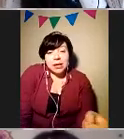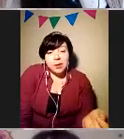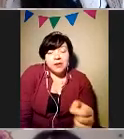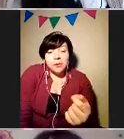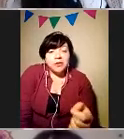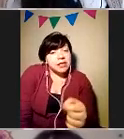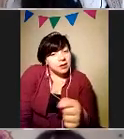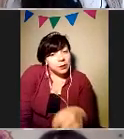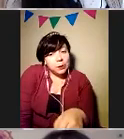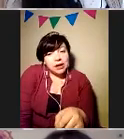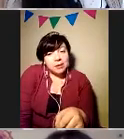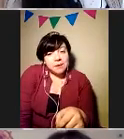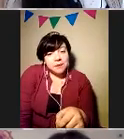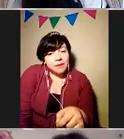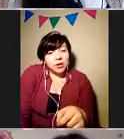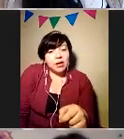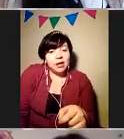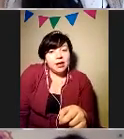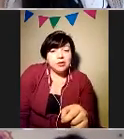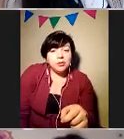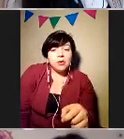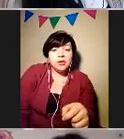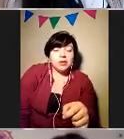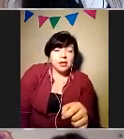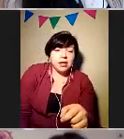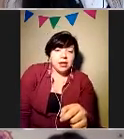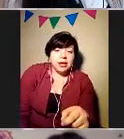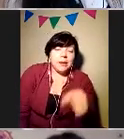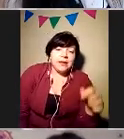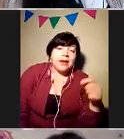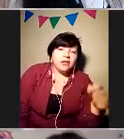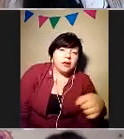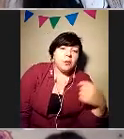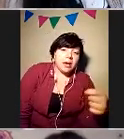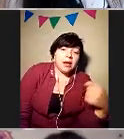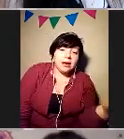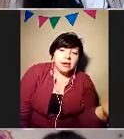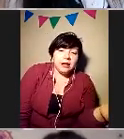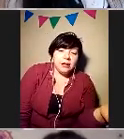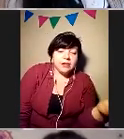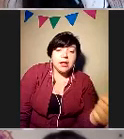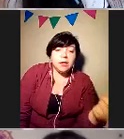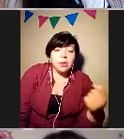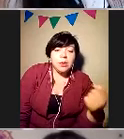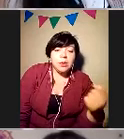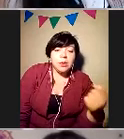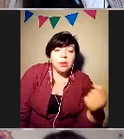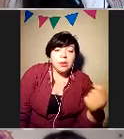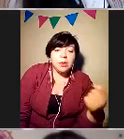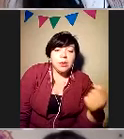Entonces lo que sucede es siéndonos nada más, porque en este caso el consumo de la prenda que yo voy a comprar en el retail no va a tener un